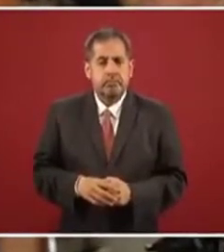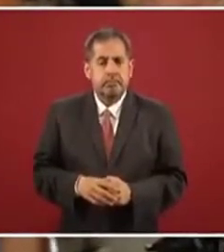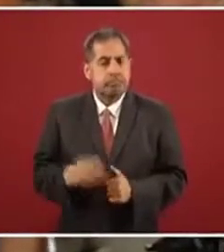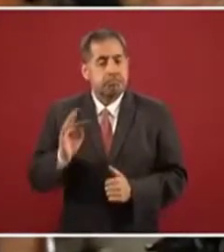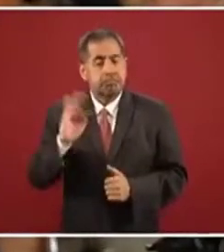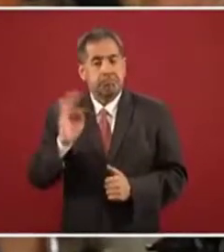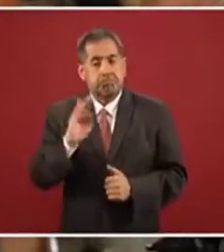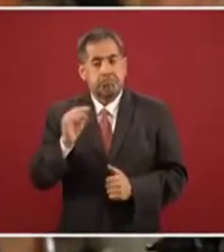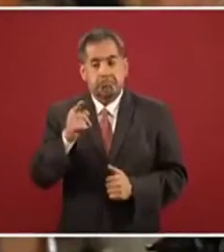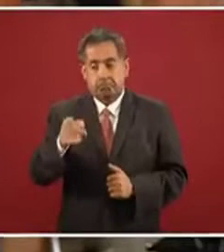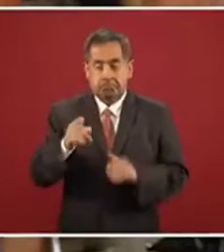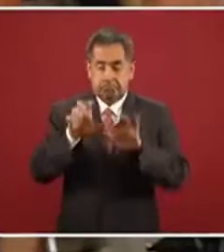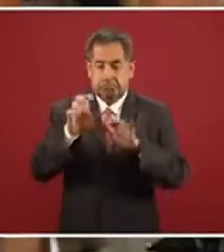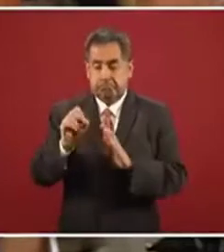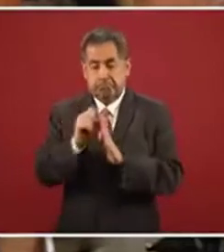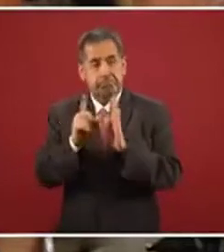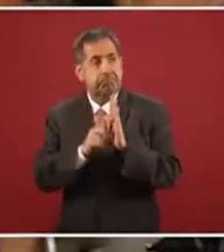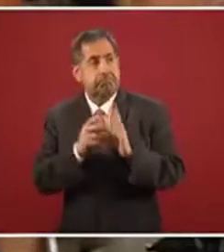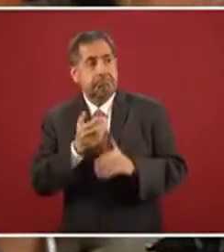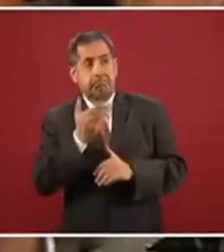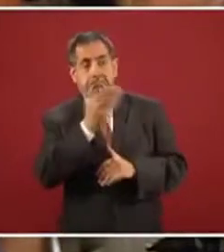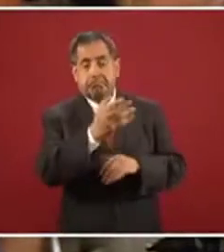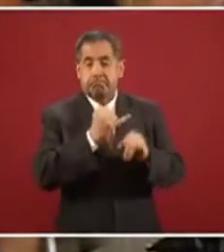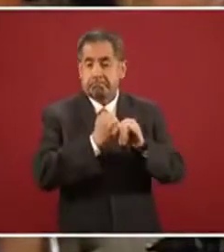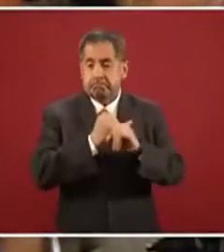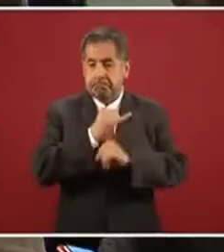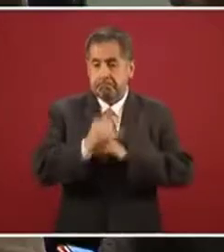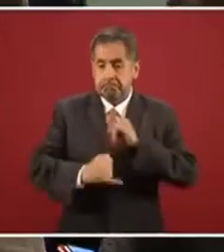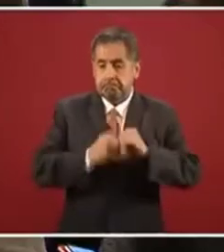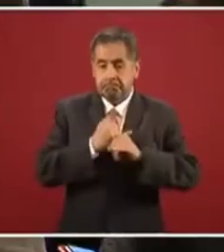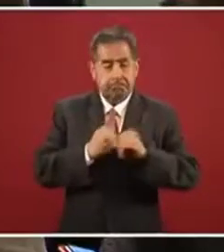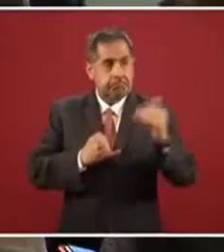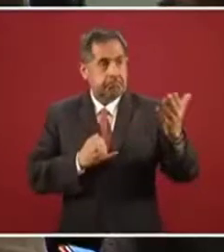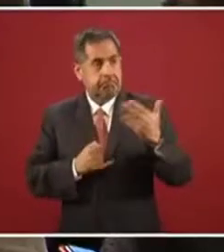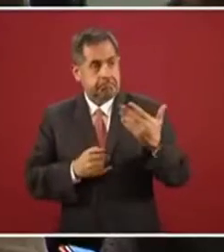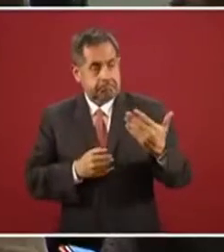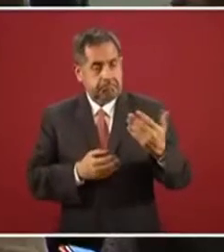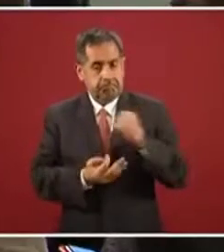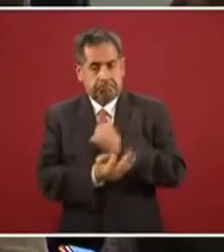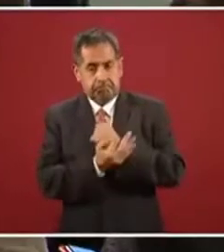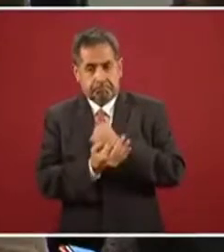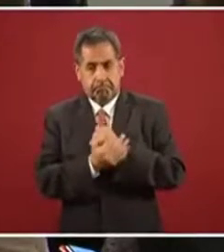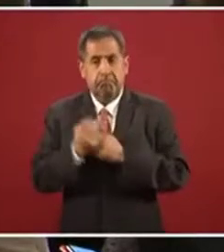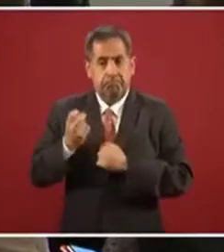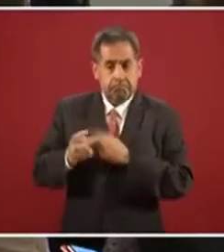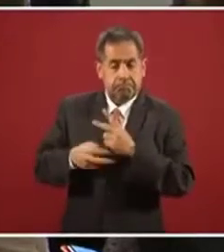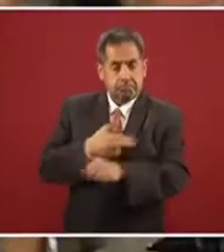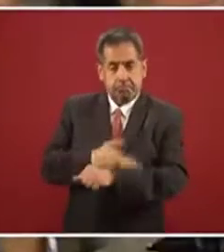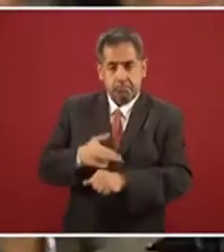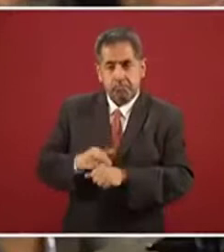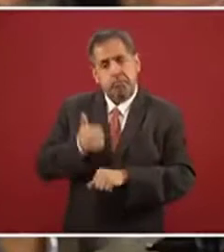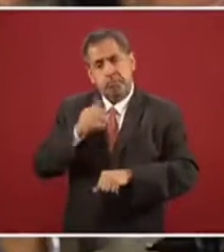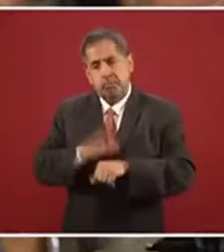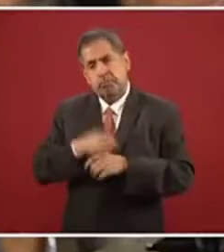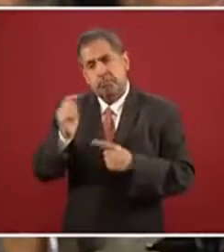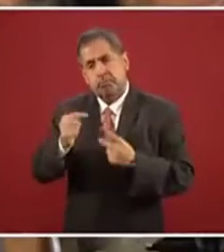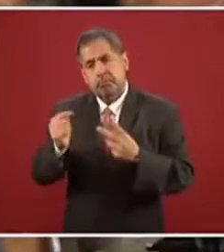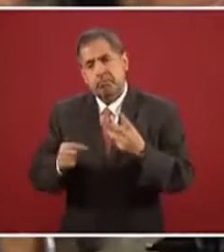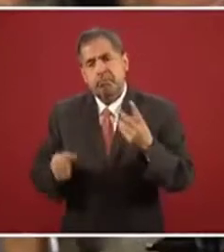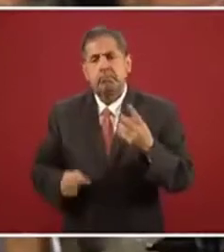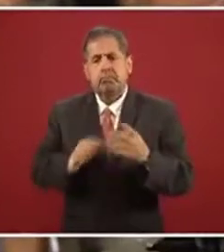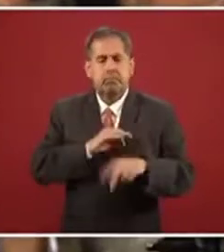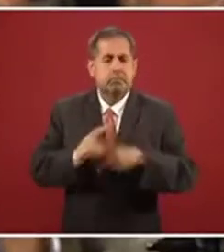solicitud a la Corte es las acciones internacionales que se emprenderán o habrá otras acciones que se